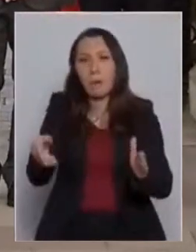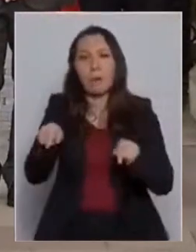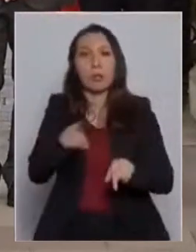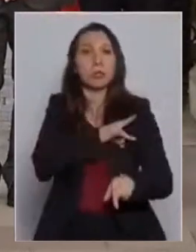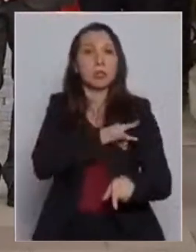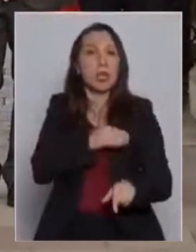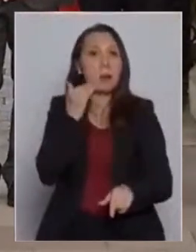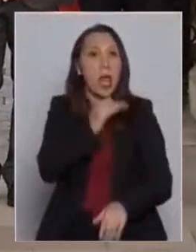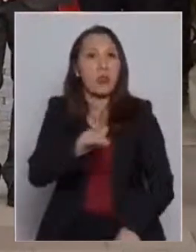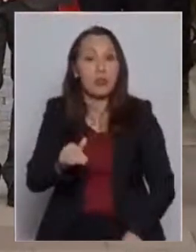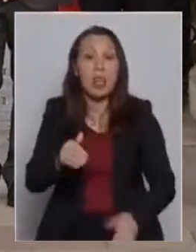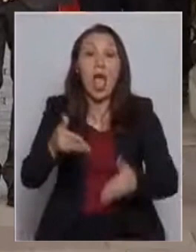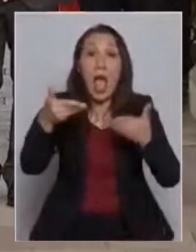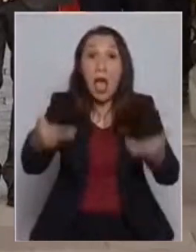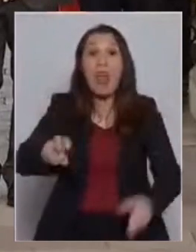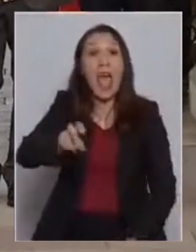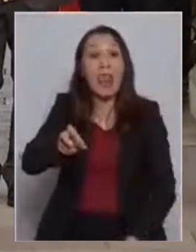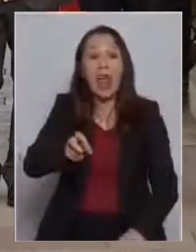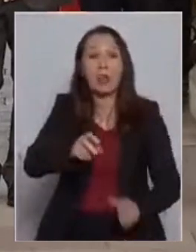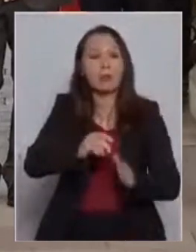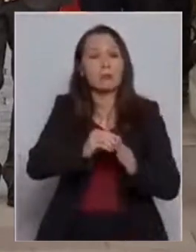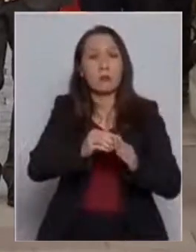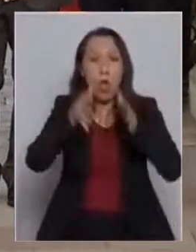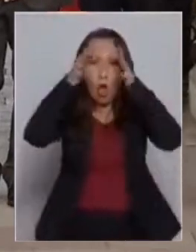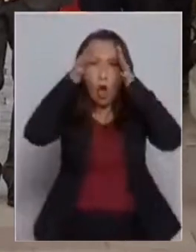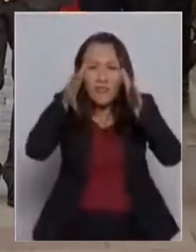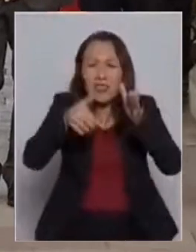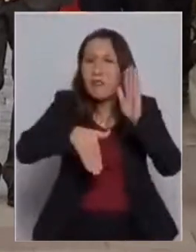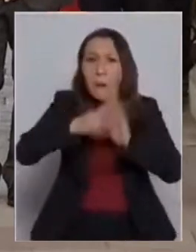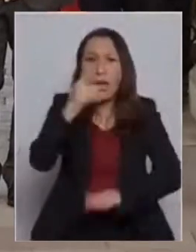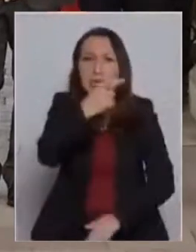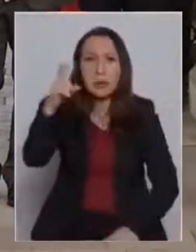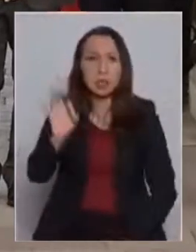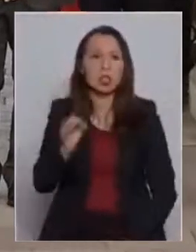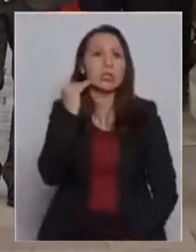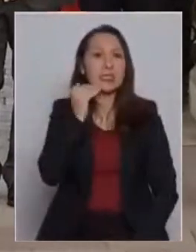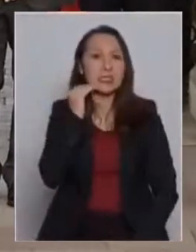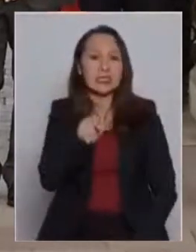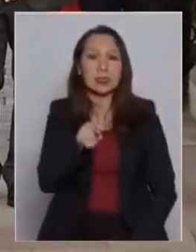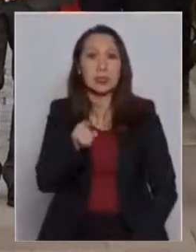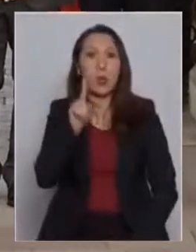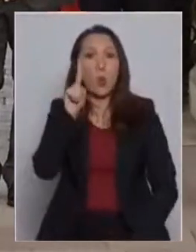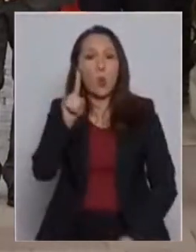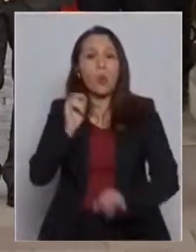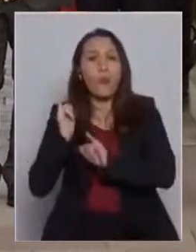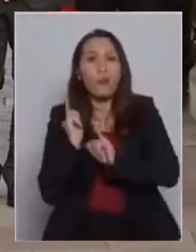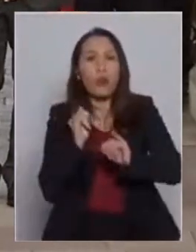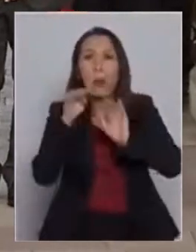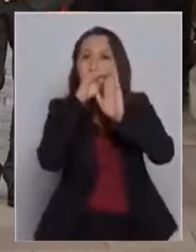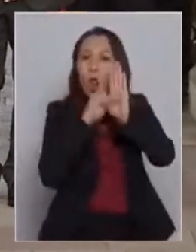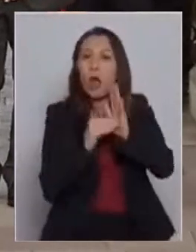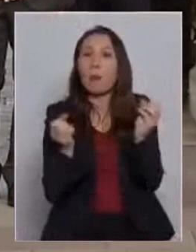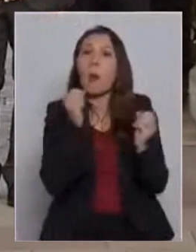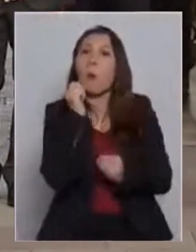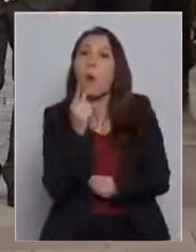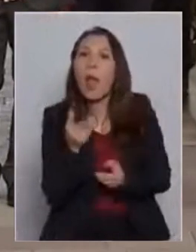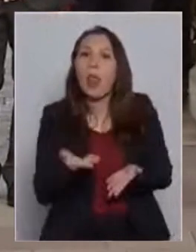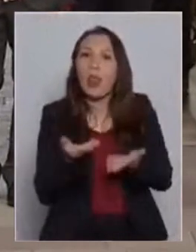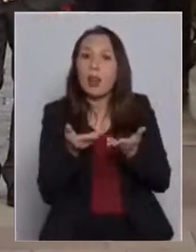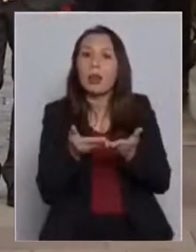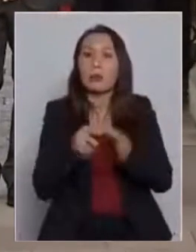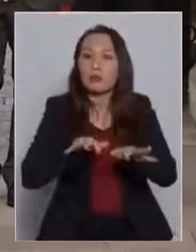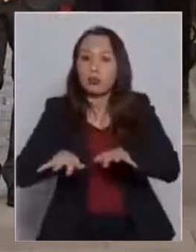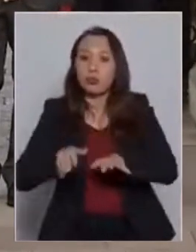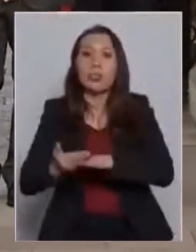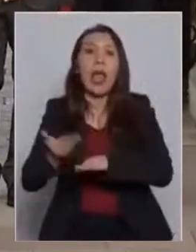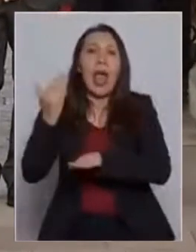foco los niños. Y uno de los alimentos de esos programas serán los productos que ha elaborado el Consejo Nacional de Televisión a